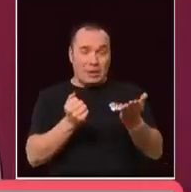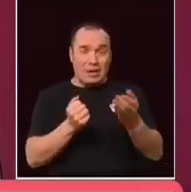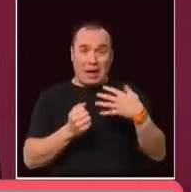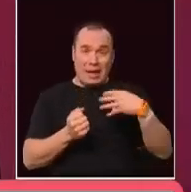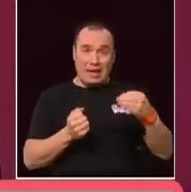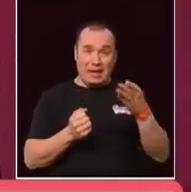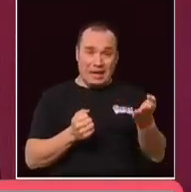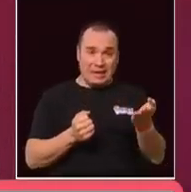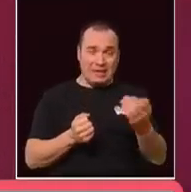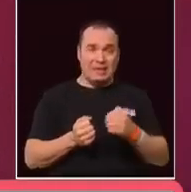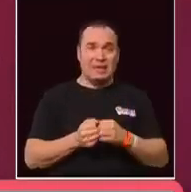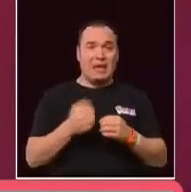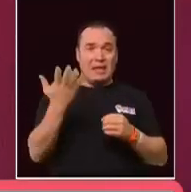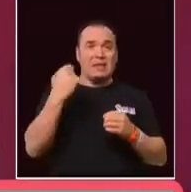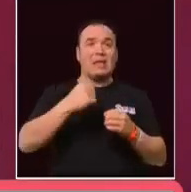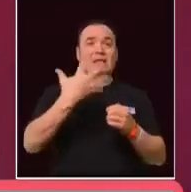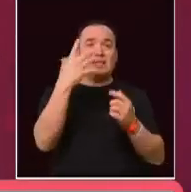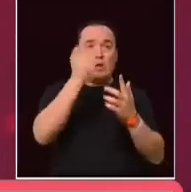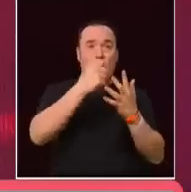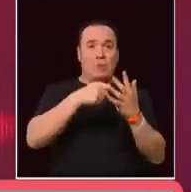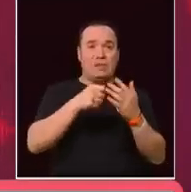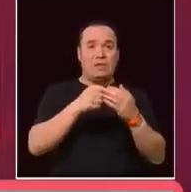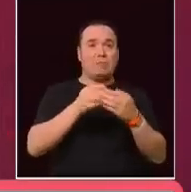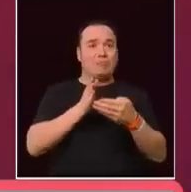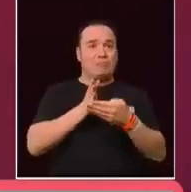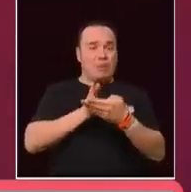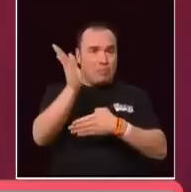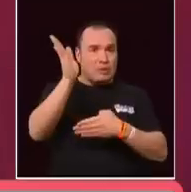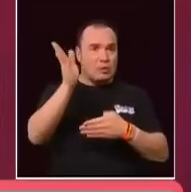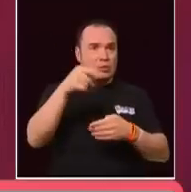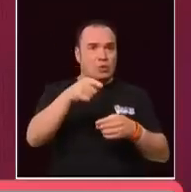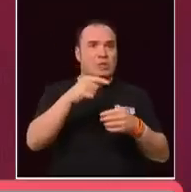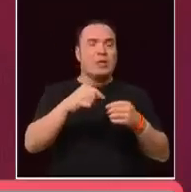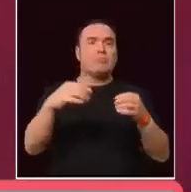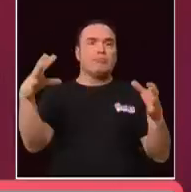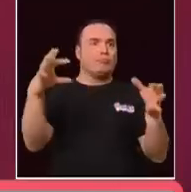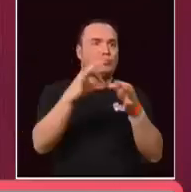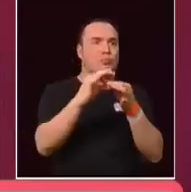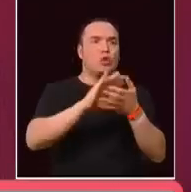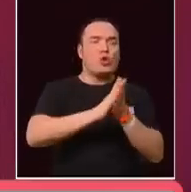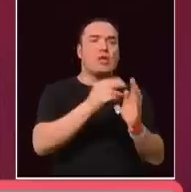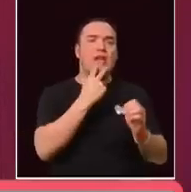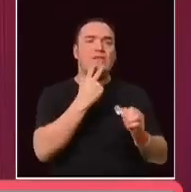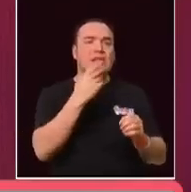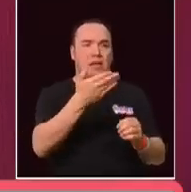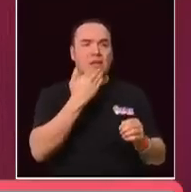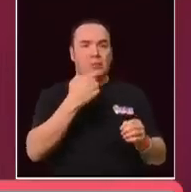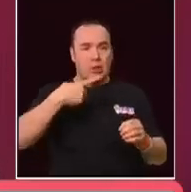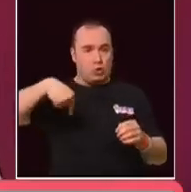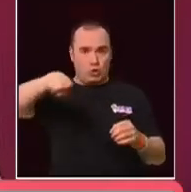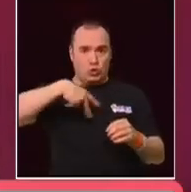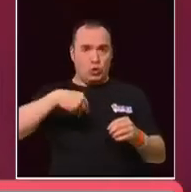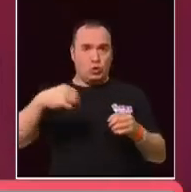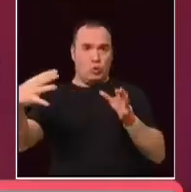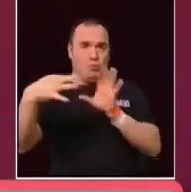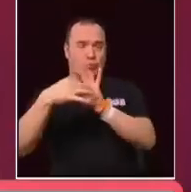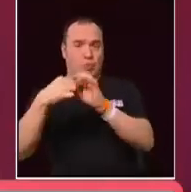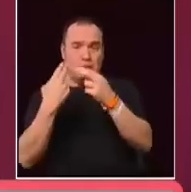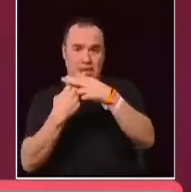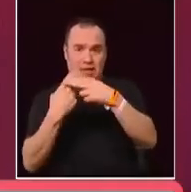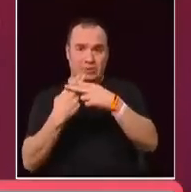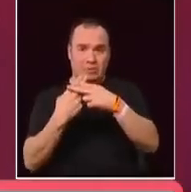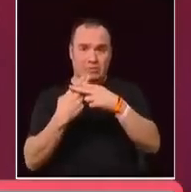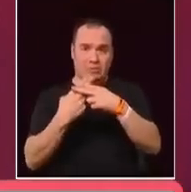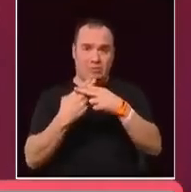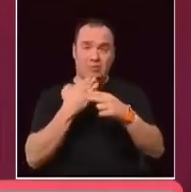que ella ingresó a los 5 meses y ha sido parte de su vida y de la nuestra también, la verdad. Nosotros, incluso con Mario,